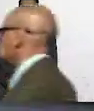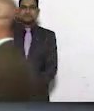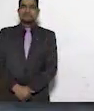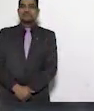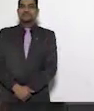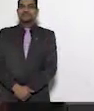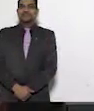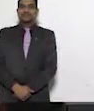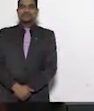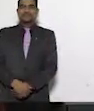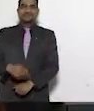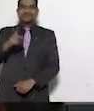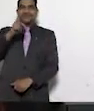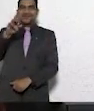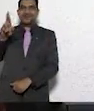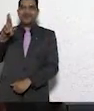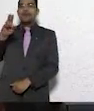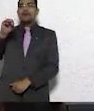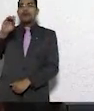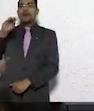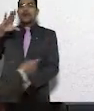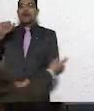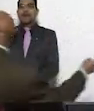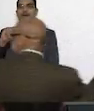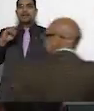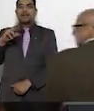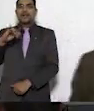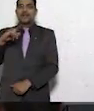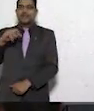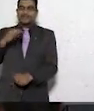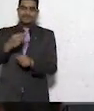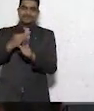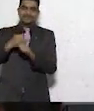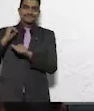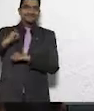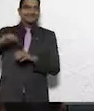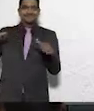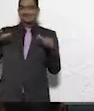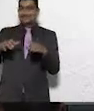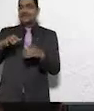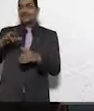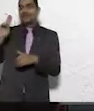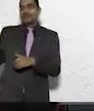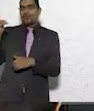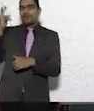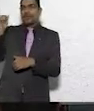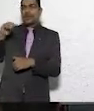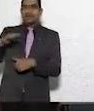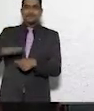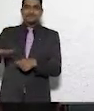La doctora Mónica González Contró, abogada general de la UNAM.